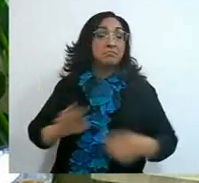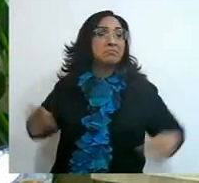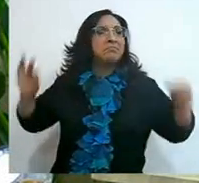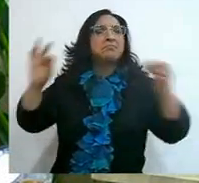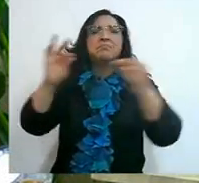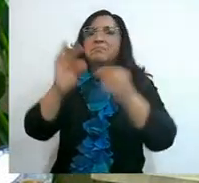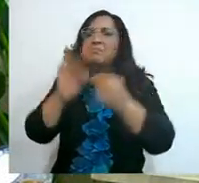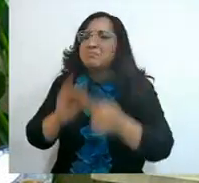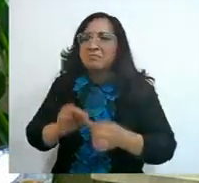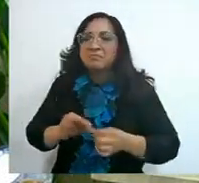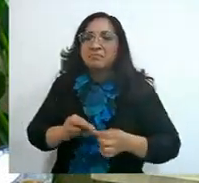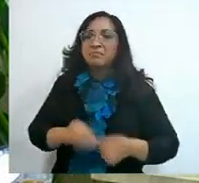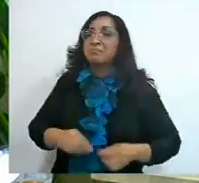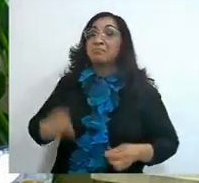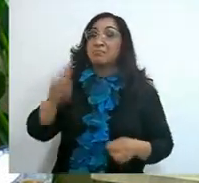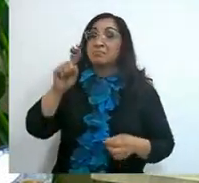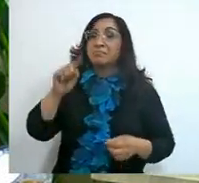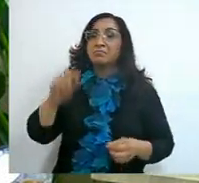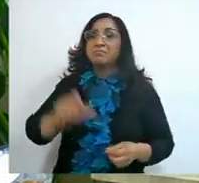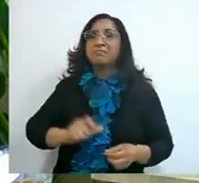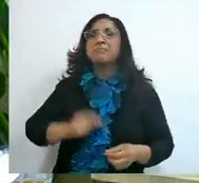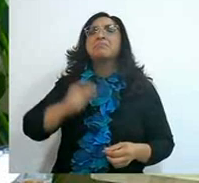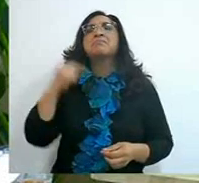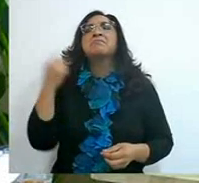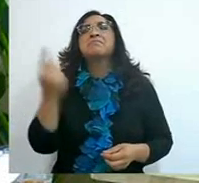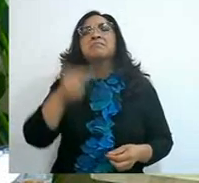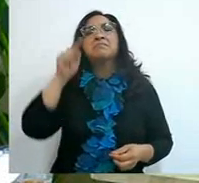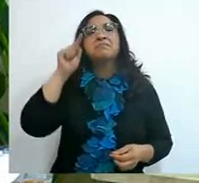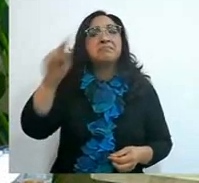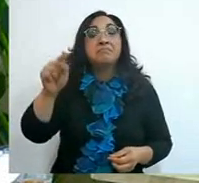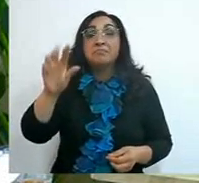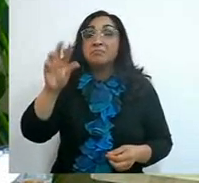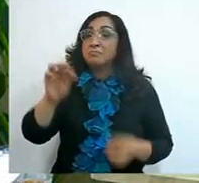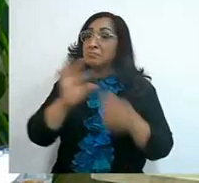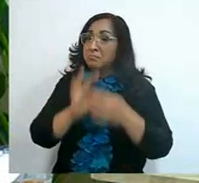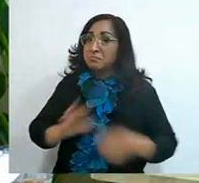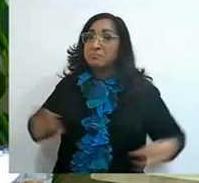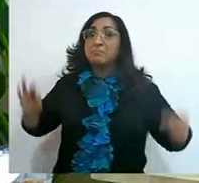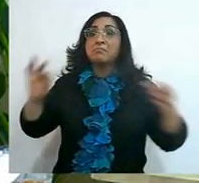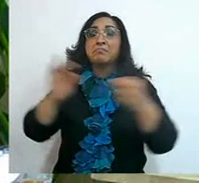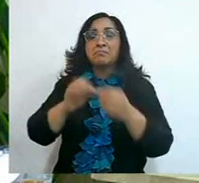rango alto, mediano, bajo, no importa.